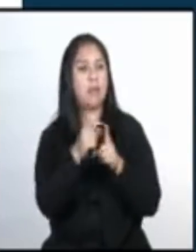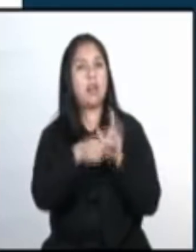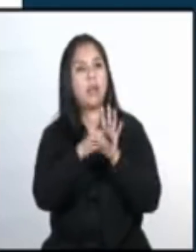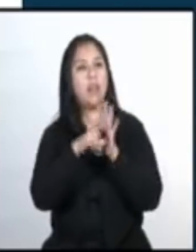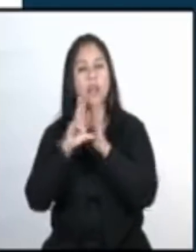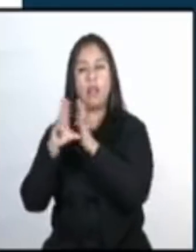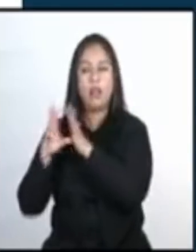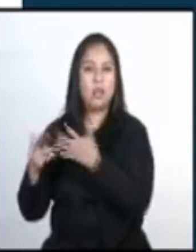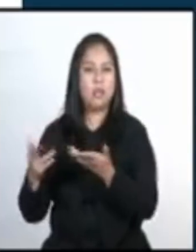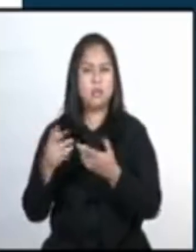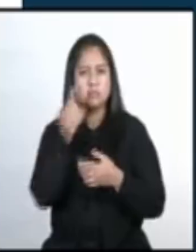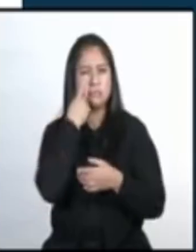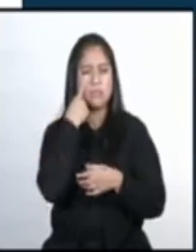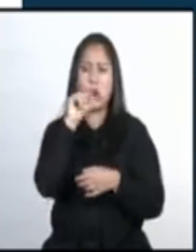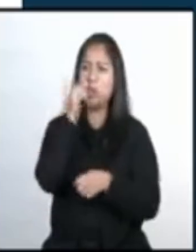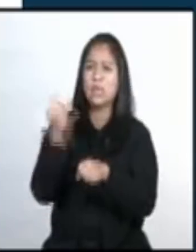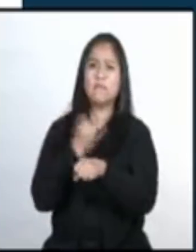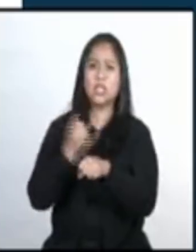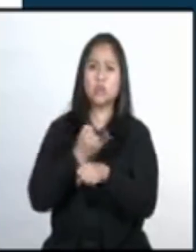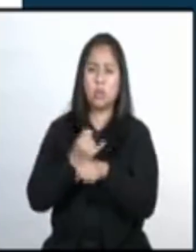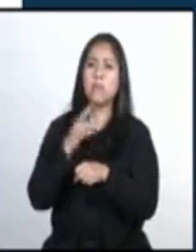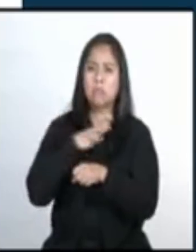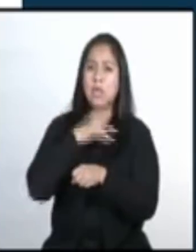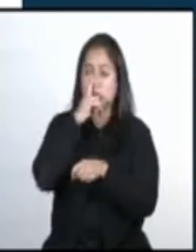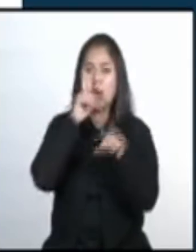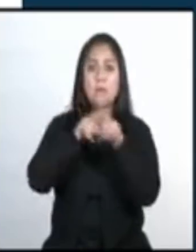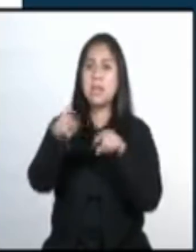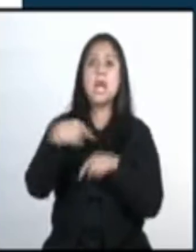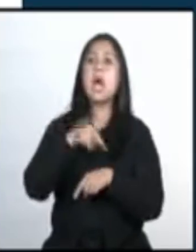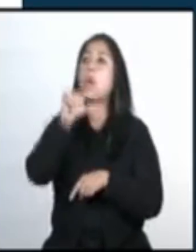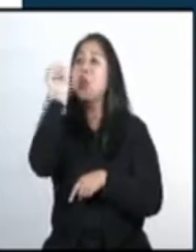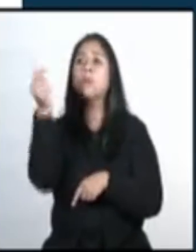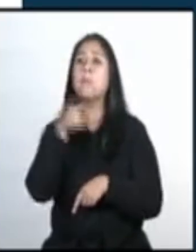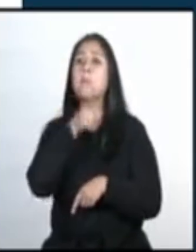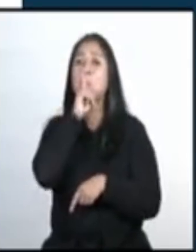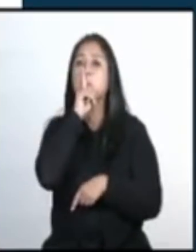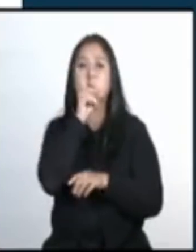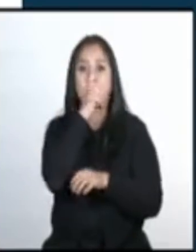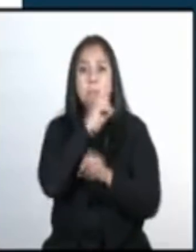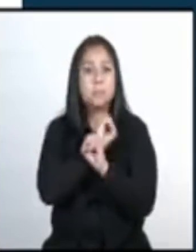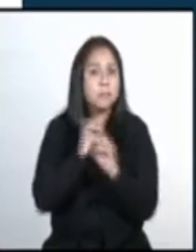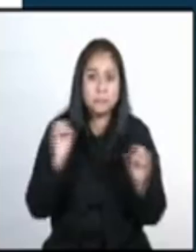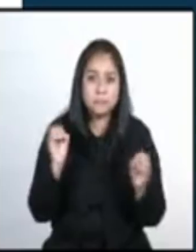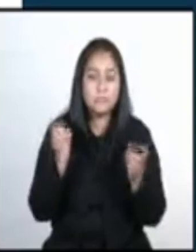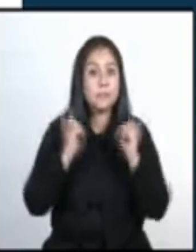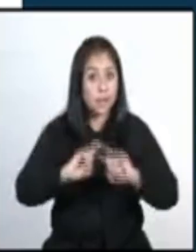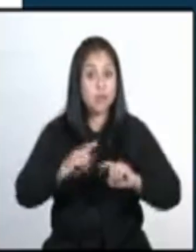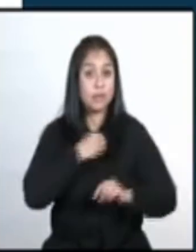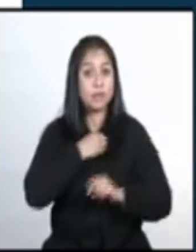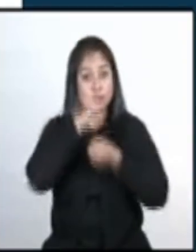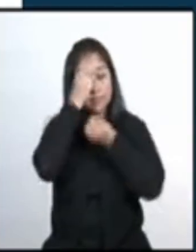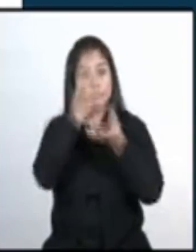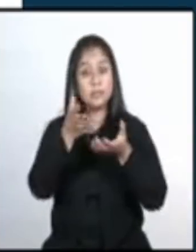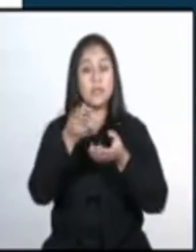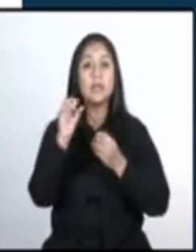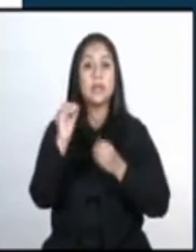otras infecciones que son más letales, las otras casi no son mencionadas. Pero sin embargo, quiero decirles